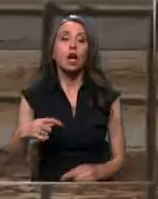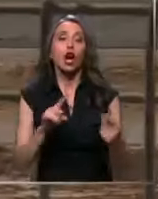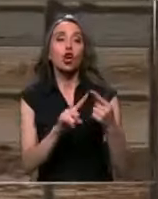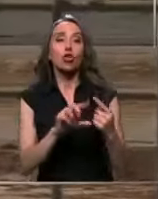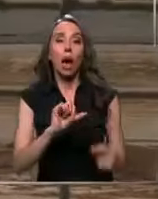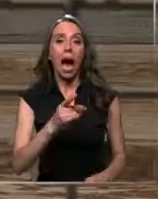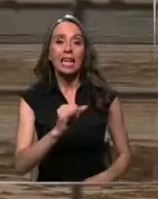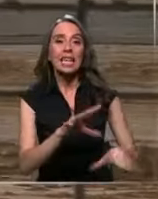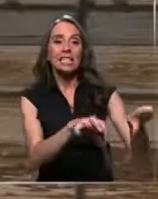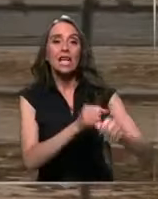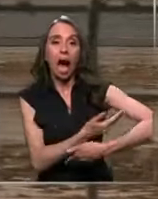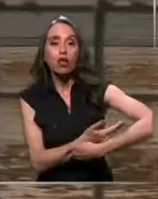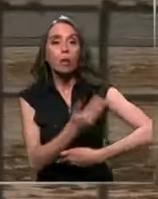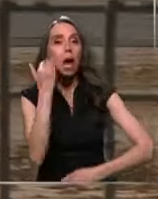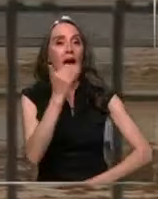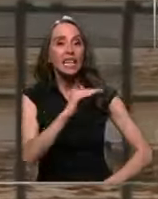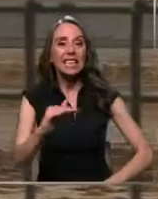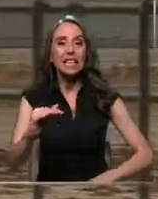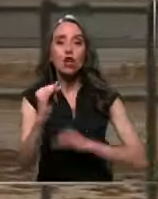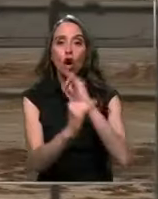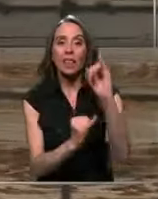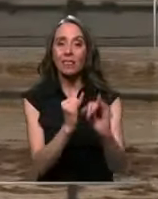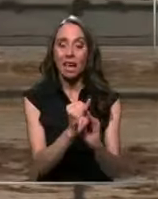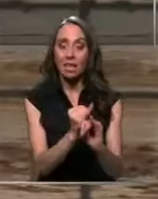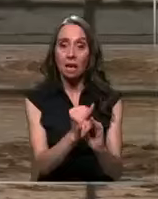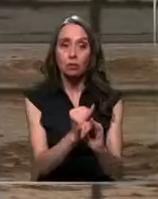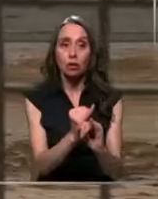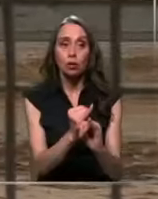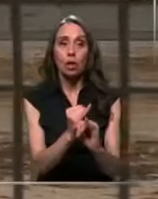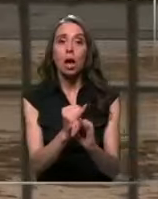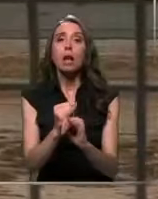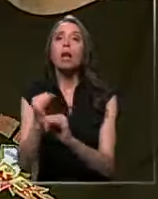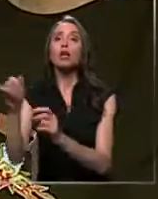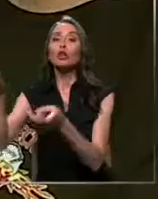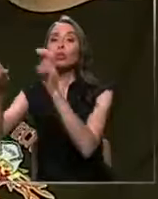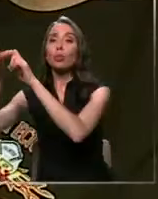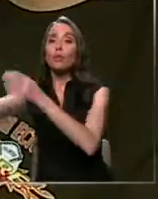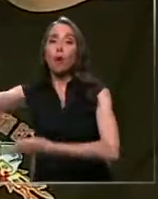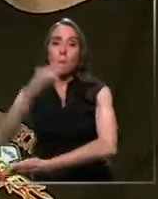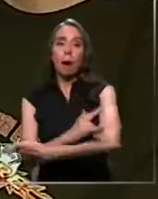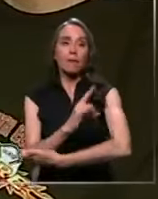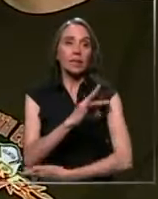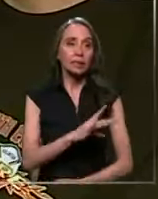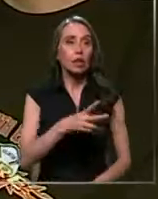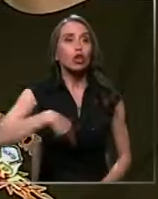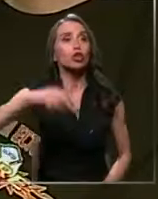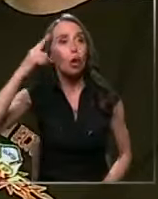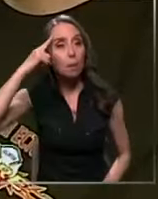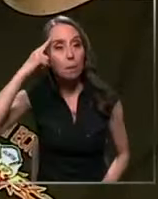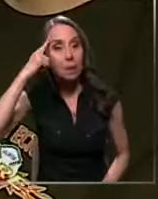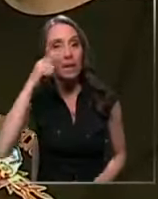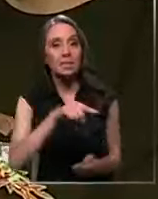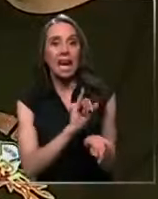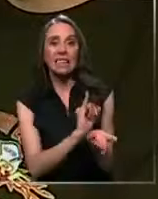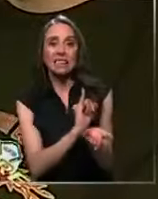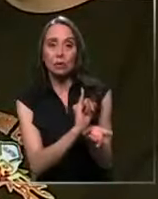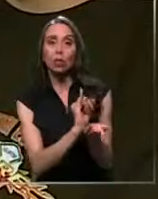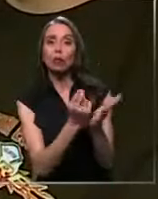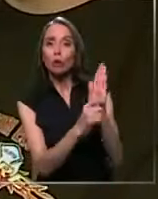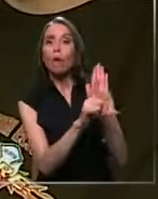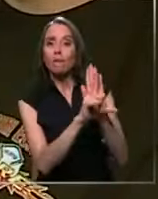agencia de adopción Los Niños International, tomó un vuelo a Chile. Pensamos que era una organización